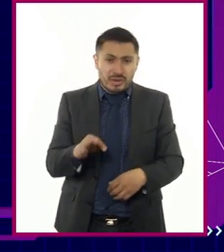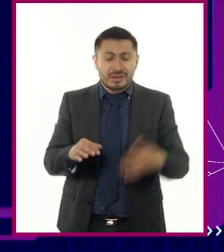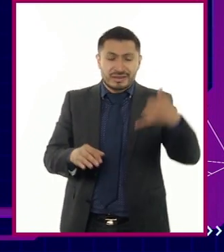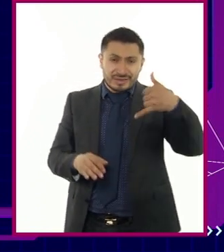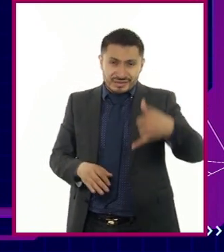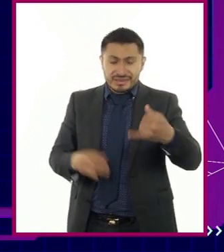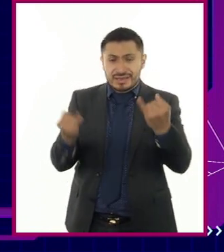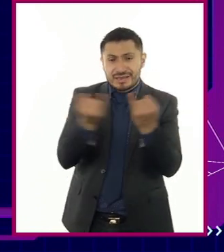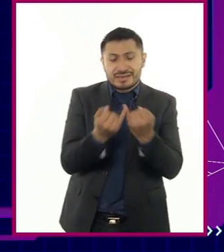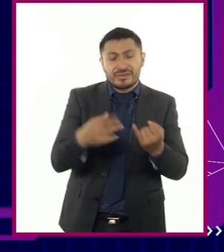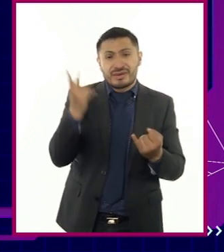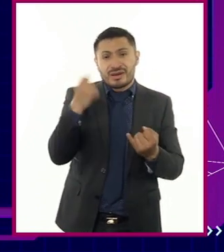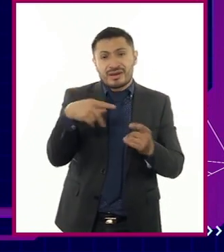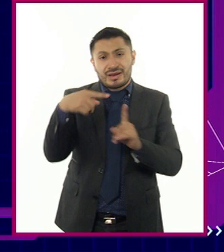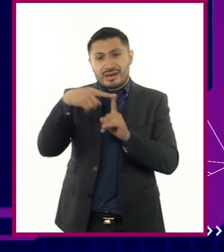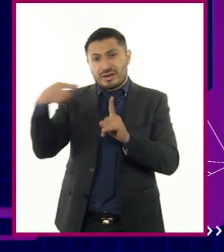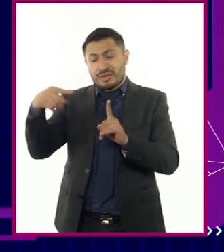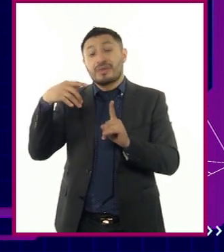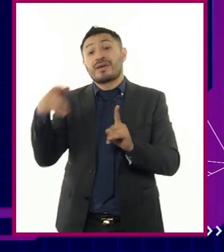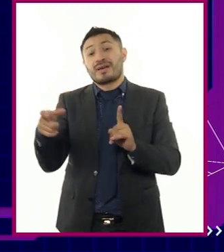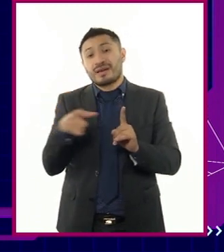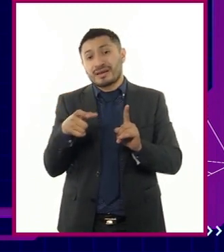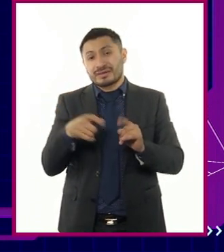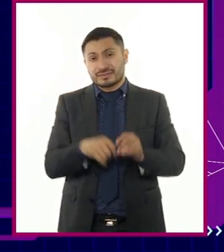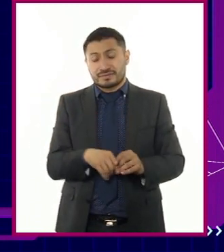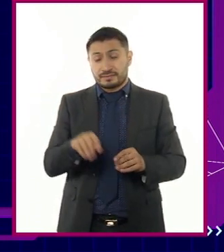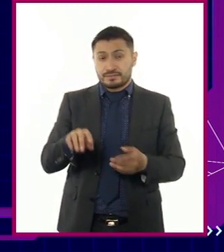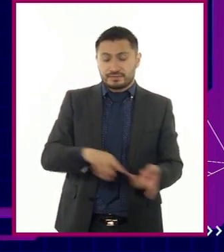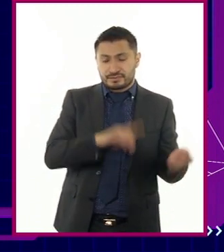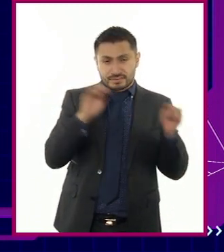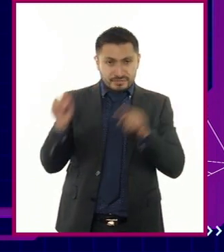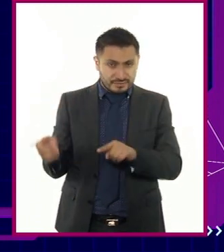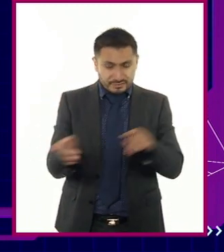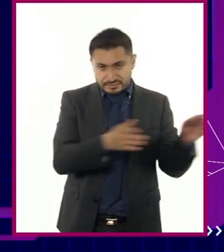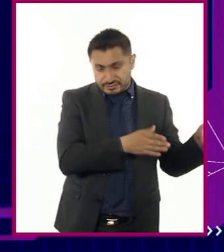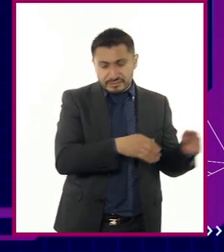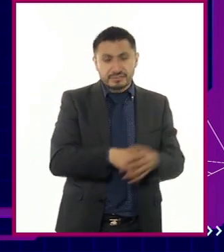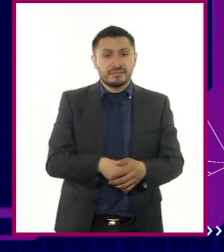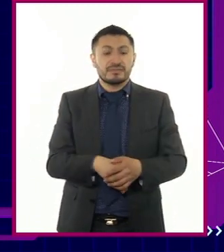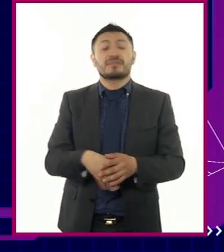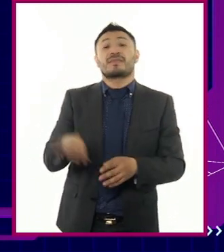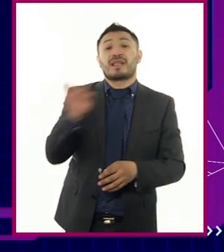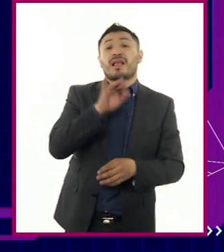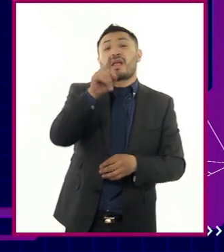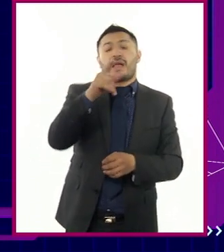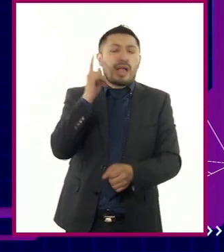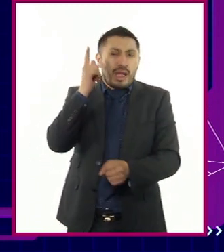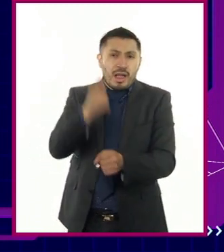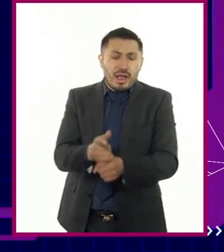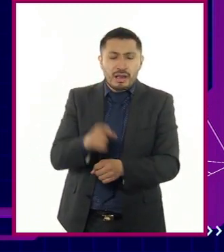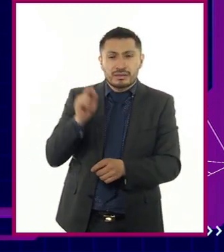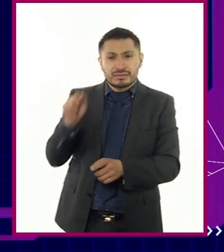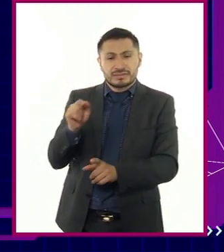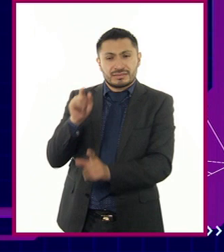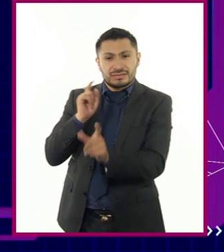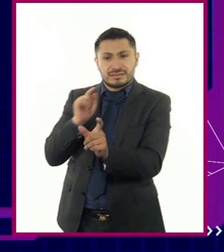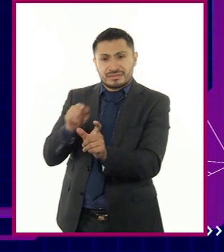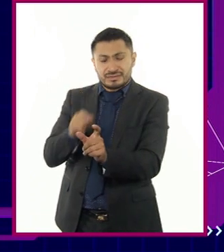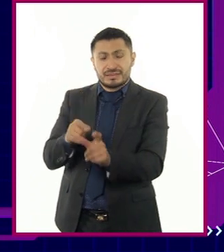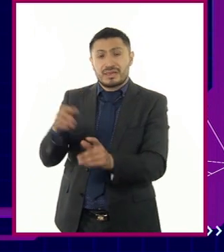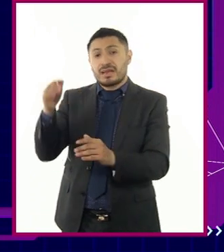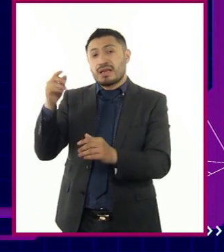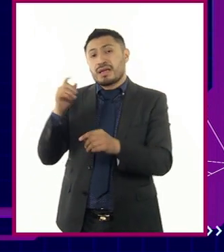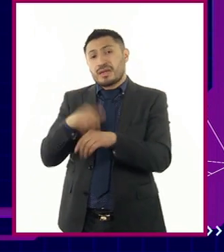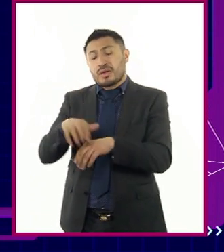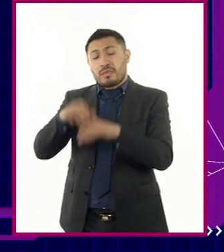igual a K entre X. Por otro lado, si tienen que calcular el valor de la variable independiente, podrán